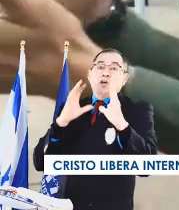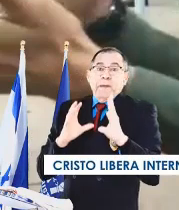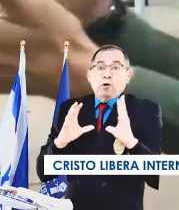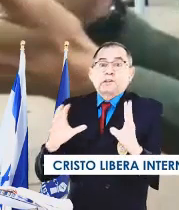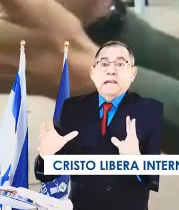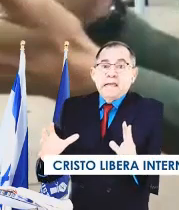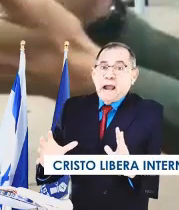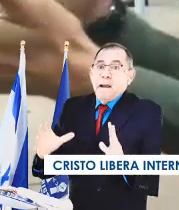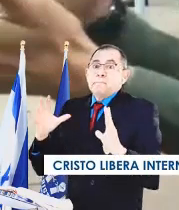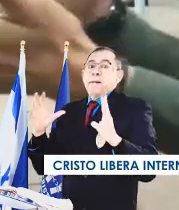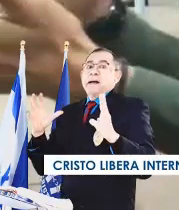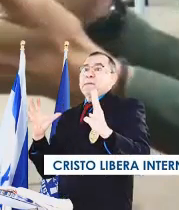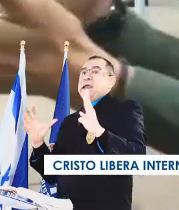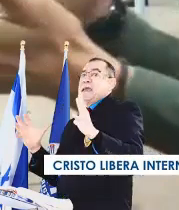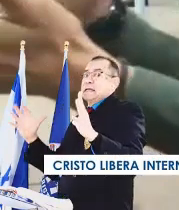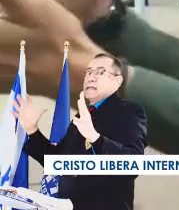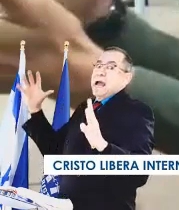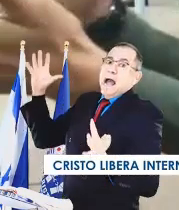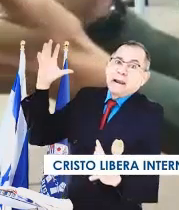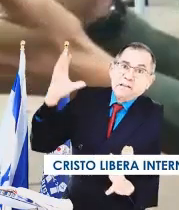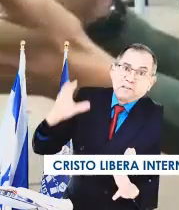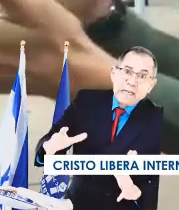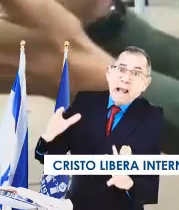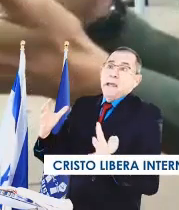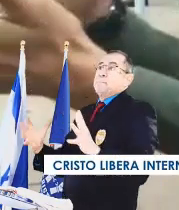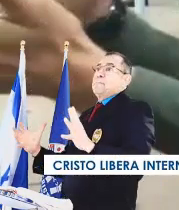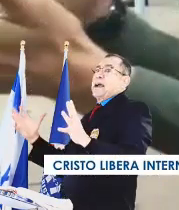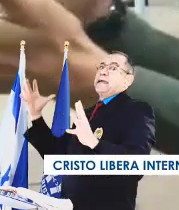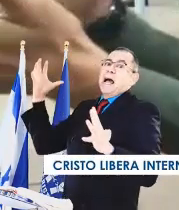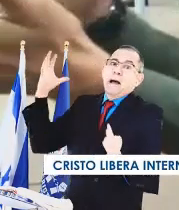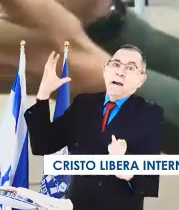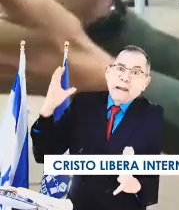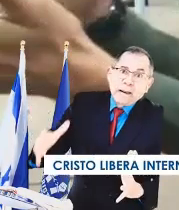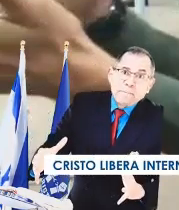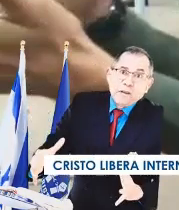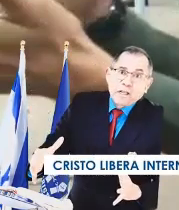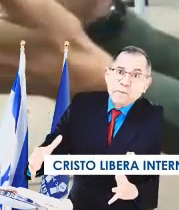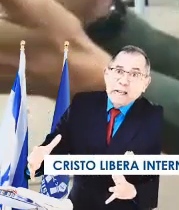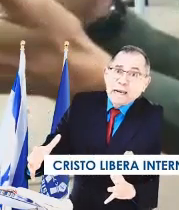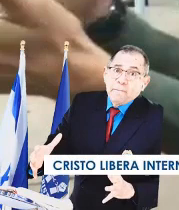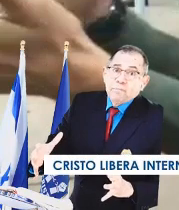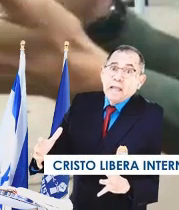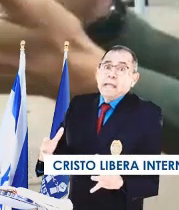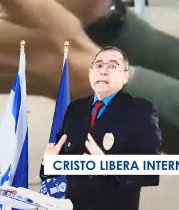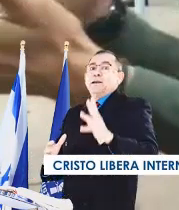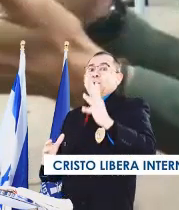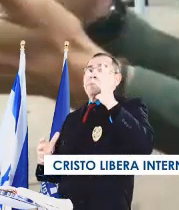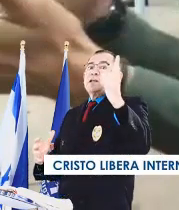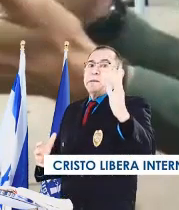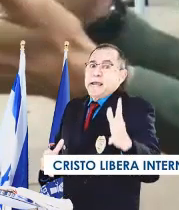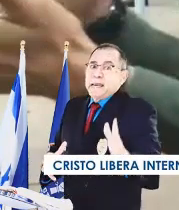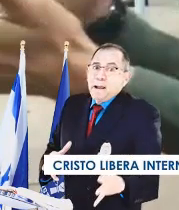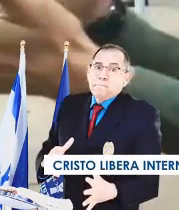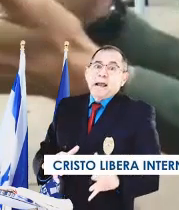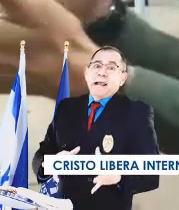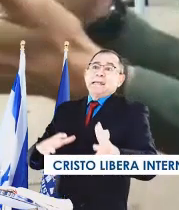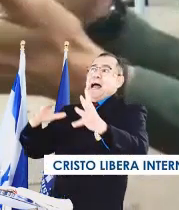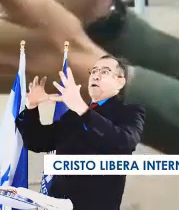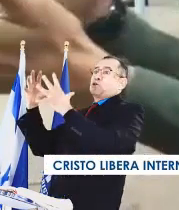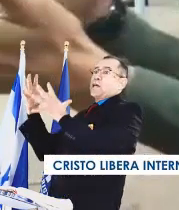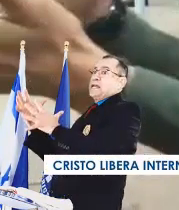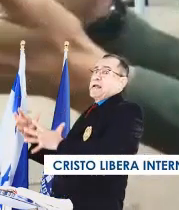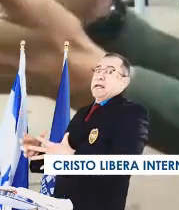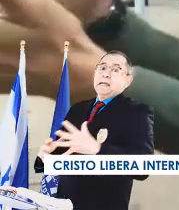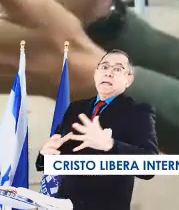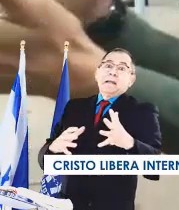luego lo ahí lo de Costa Rica van también a ir Argentina van a ir a República República Dominicana van